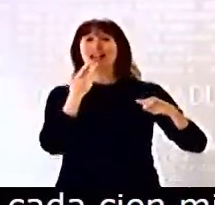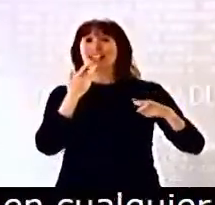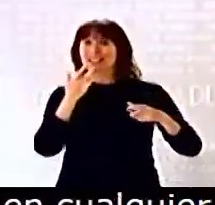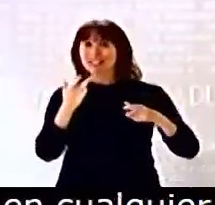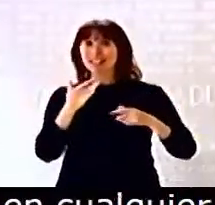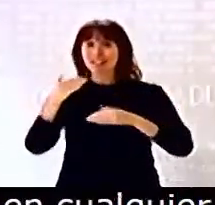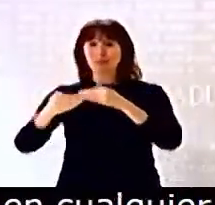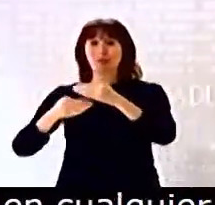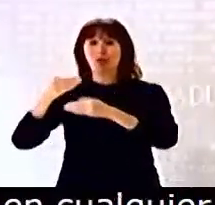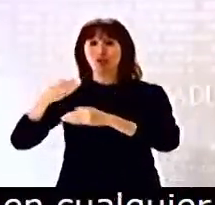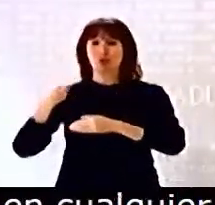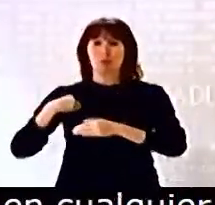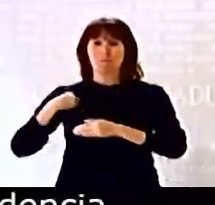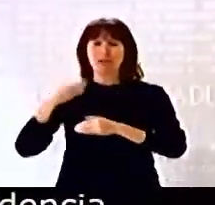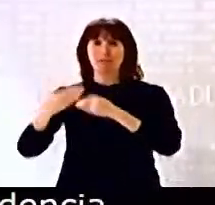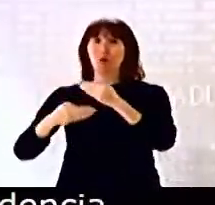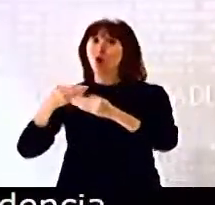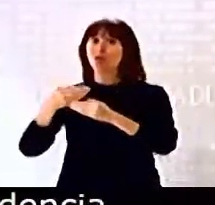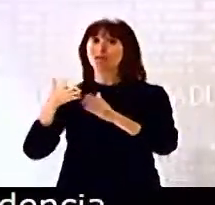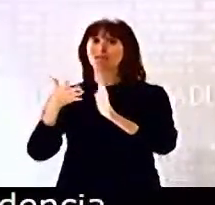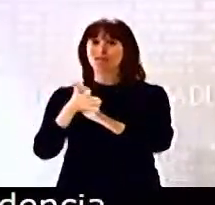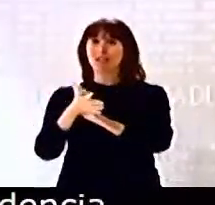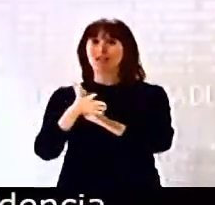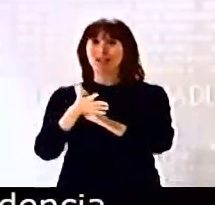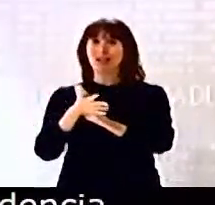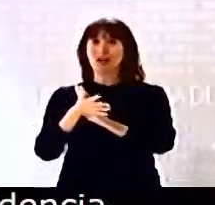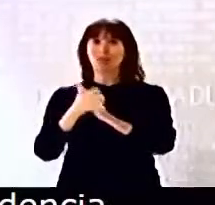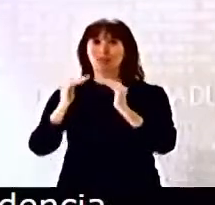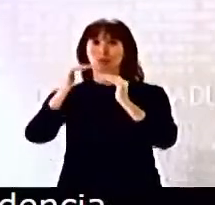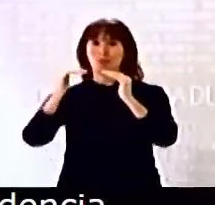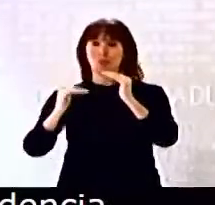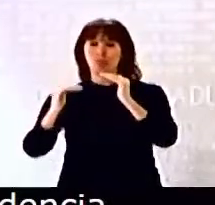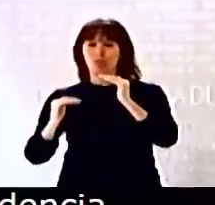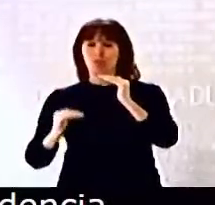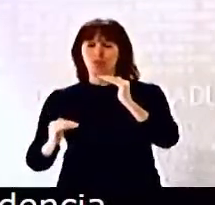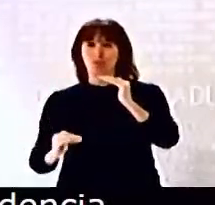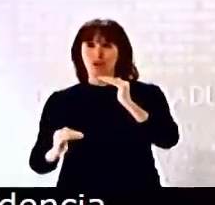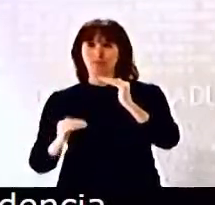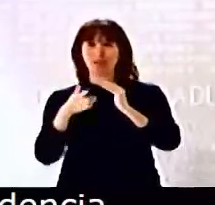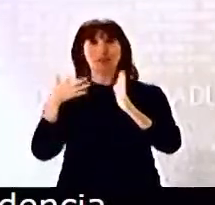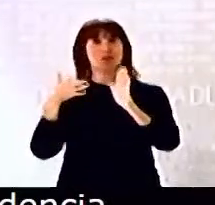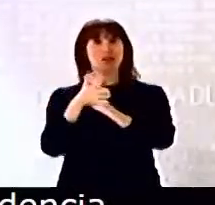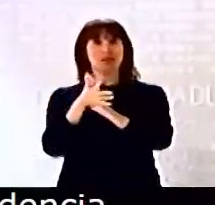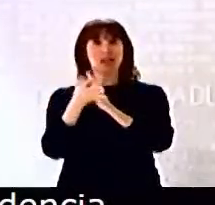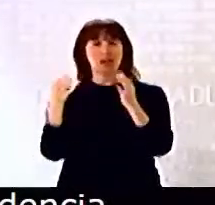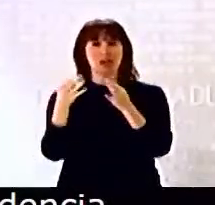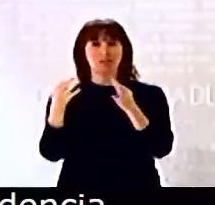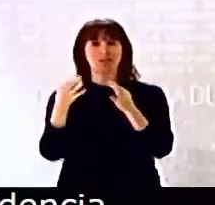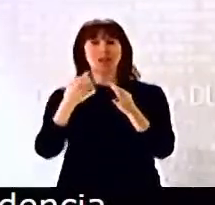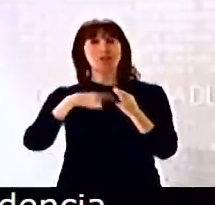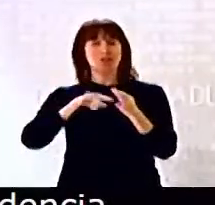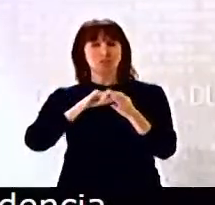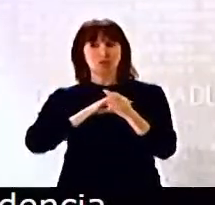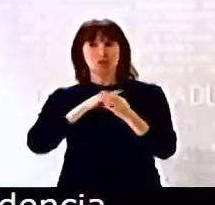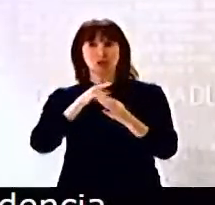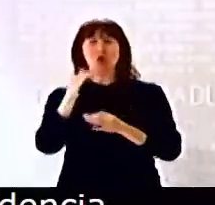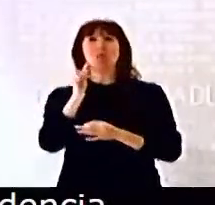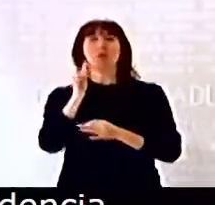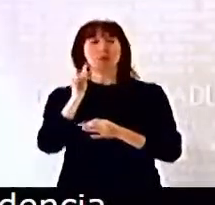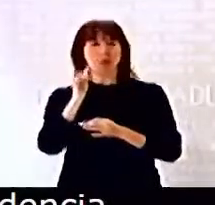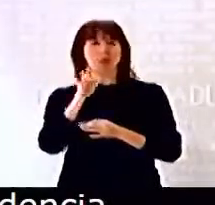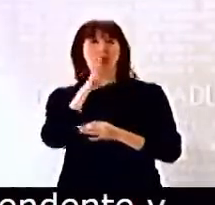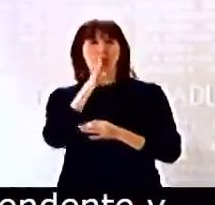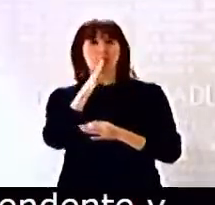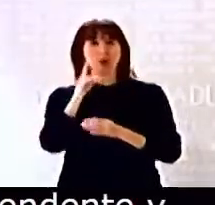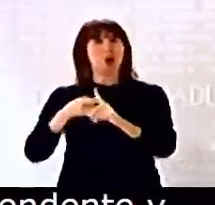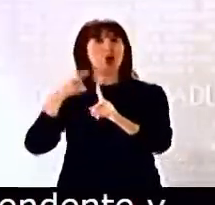va, tendrá una tendencia descendente y, por lo tanto, estamos en la buena senda para conseguir